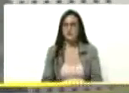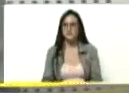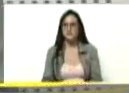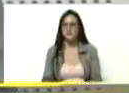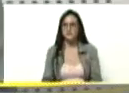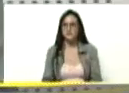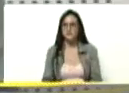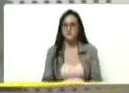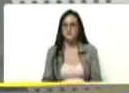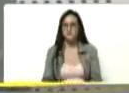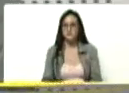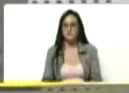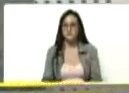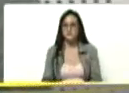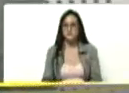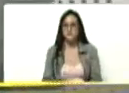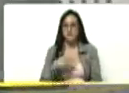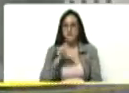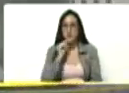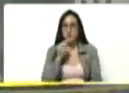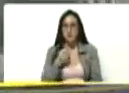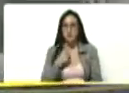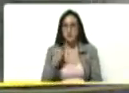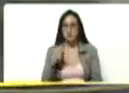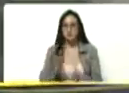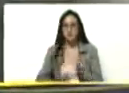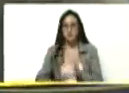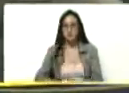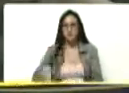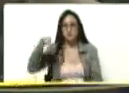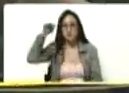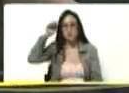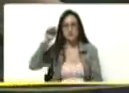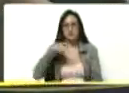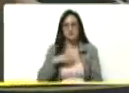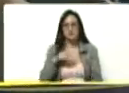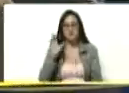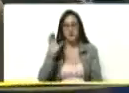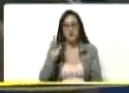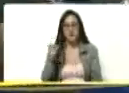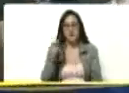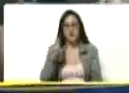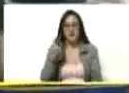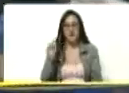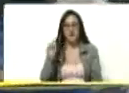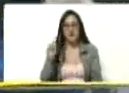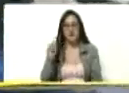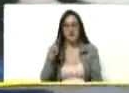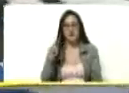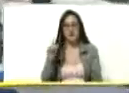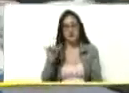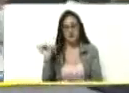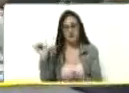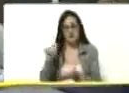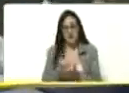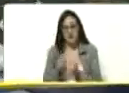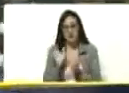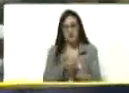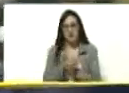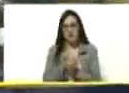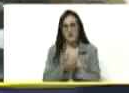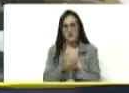man growing up in Grenada, como joven que me crié en Granada, trips to Margarita, dos viajes a Margarita and Panama,